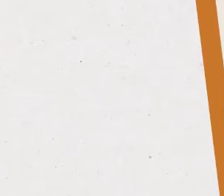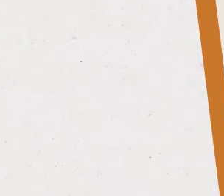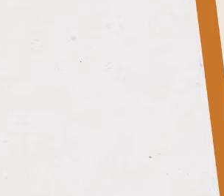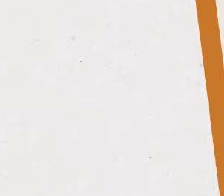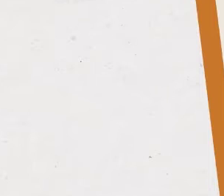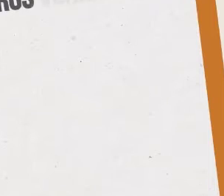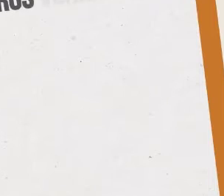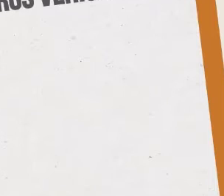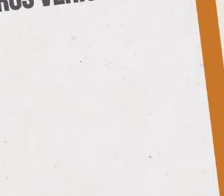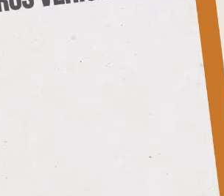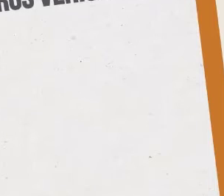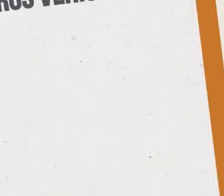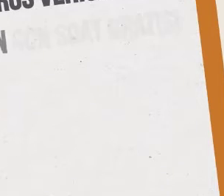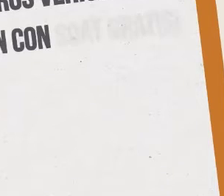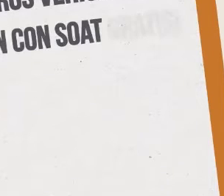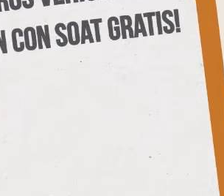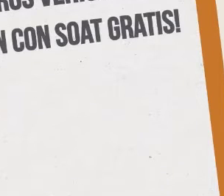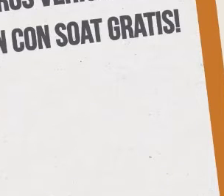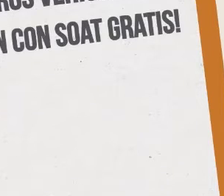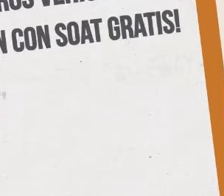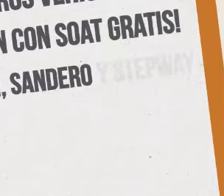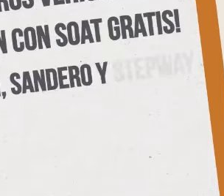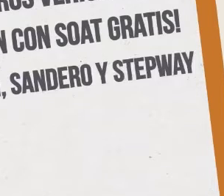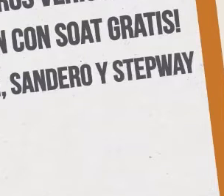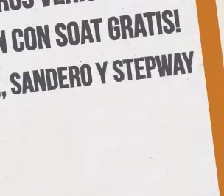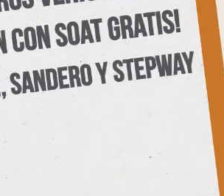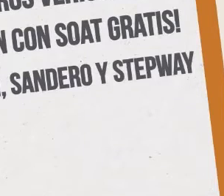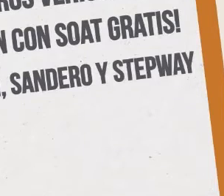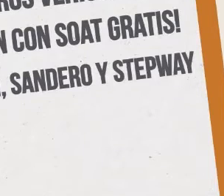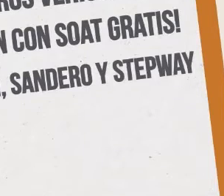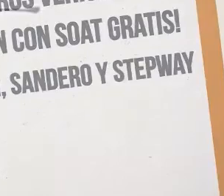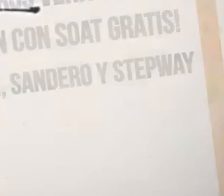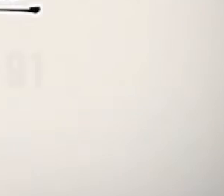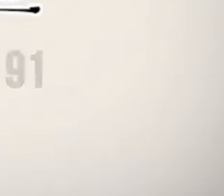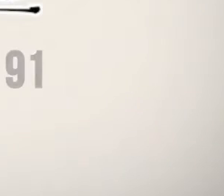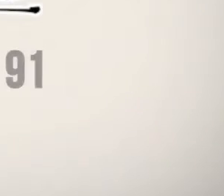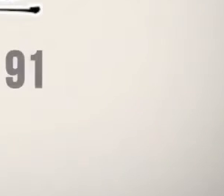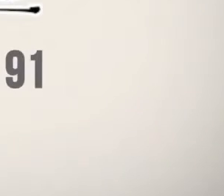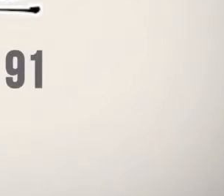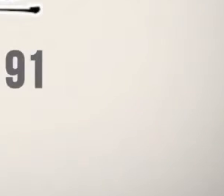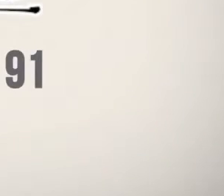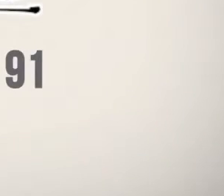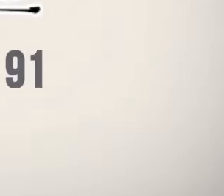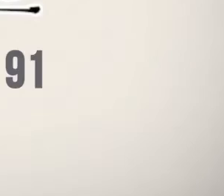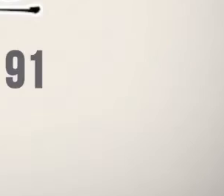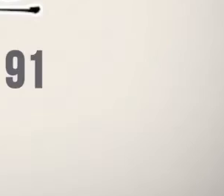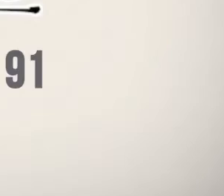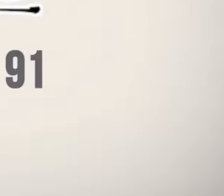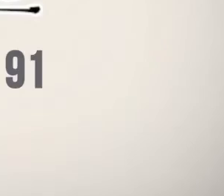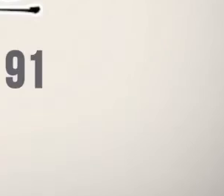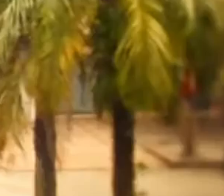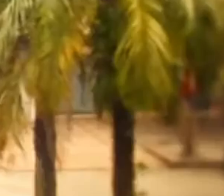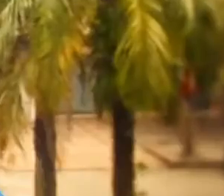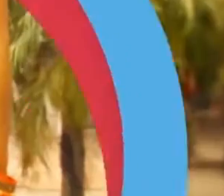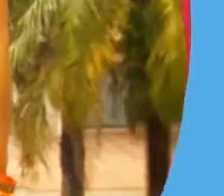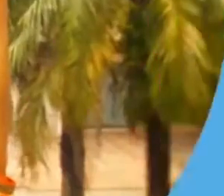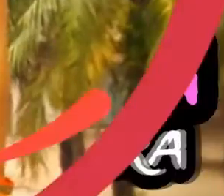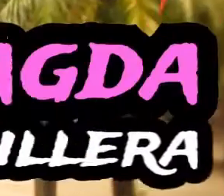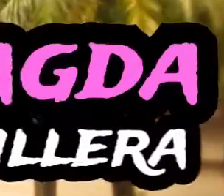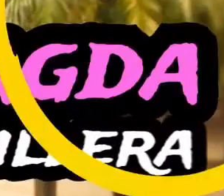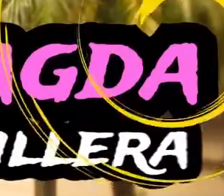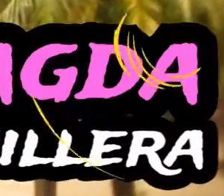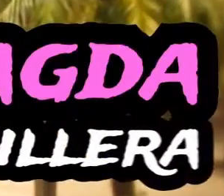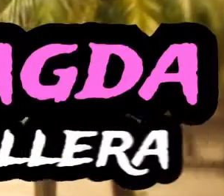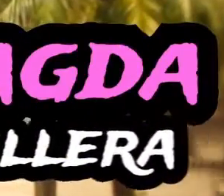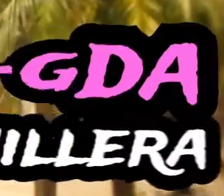Logan, Sandero y Speedway. Además, todos nuestros vehículos vienen con SOAT gratis, solo en Sanautos Renault, Barranca Bermeja. Hola a todos, yo